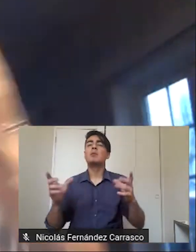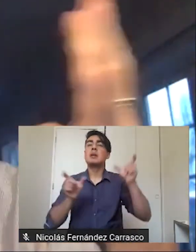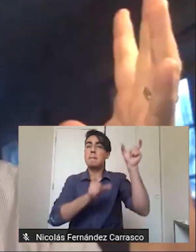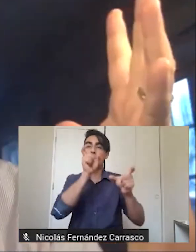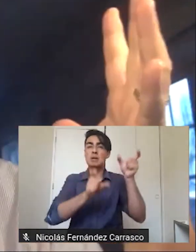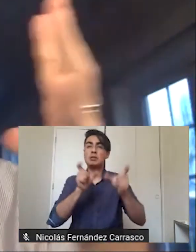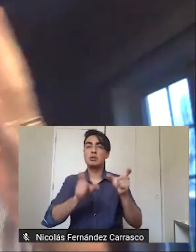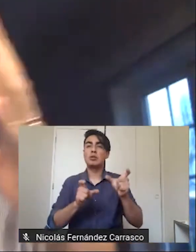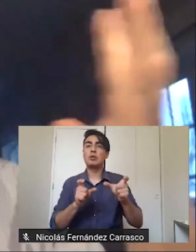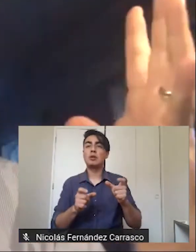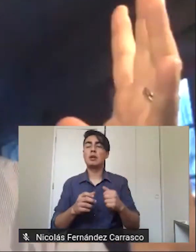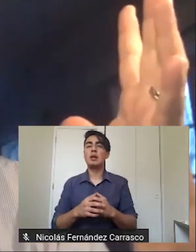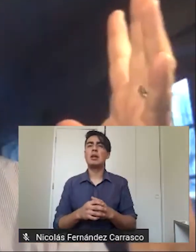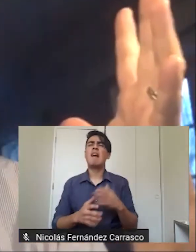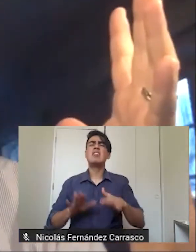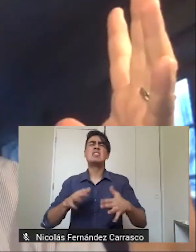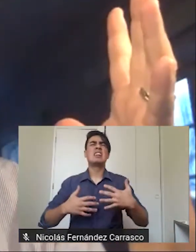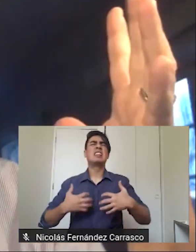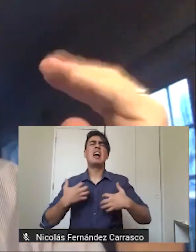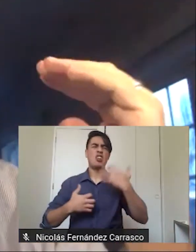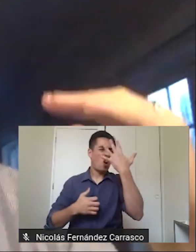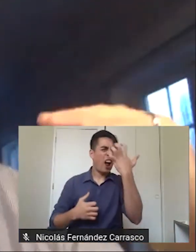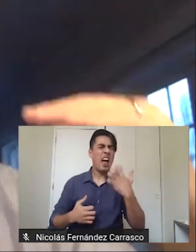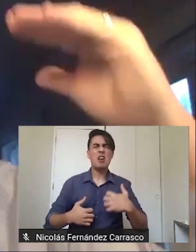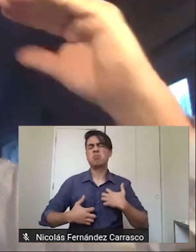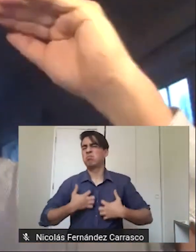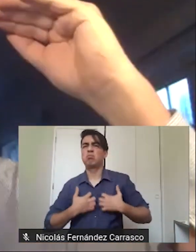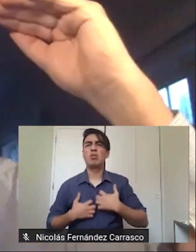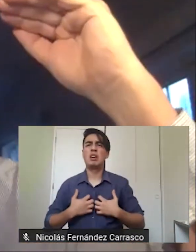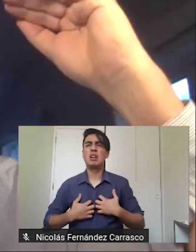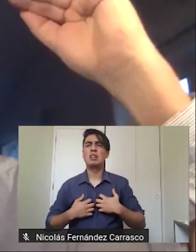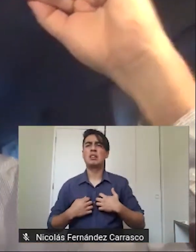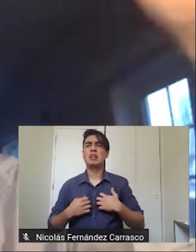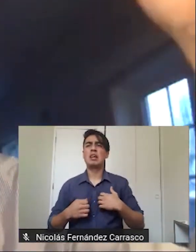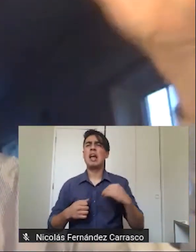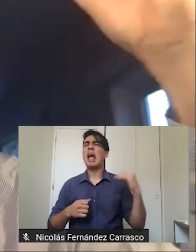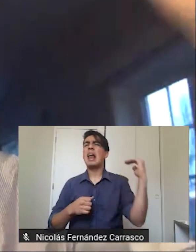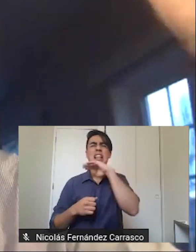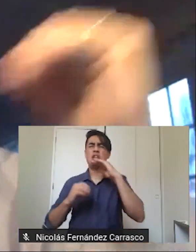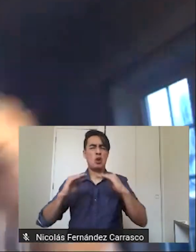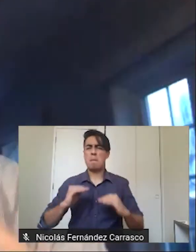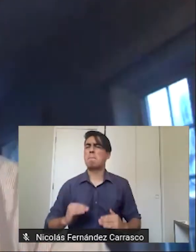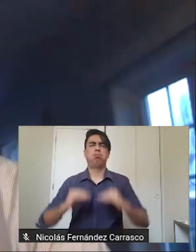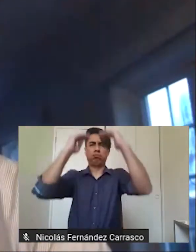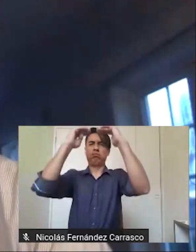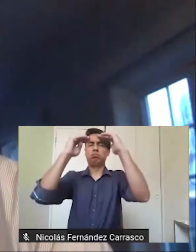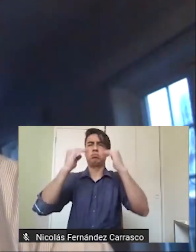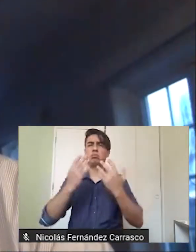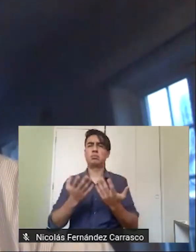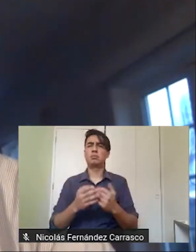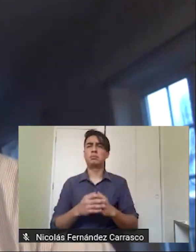está dividida, cuando está molesta, piensa, tenemos que irnos por el problema más grande inmediatamente.